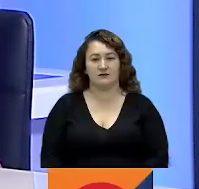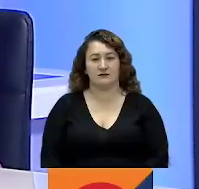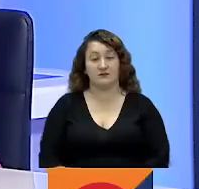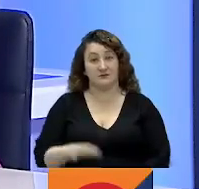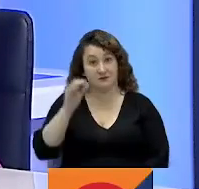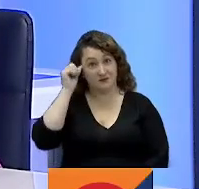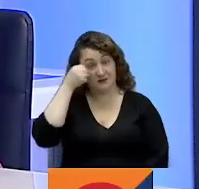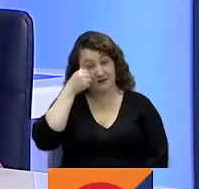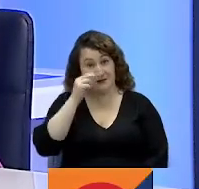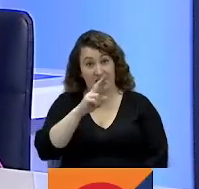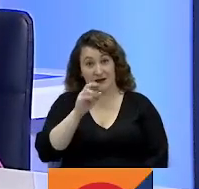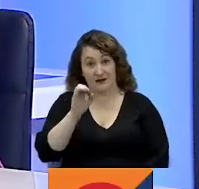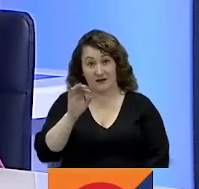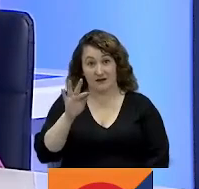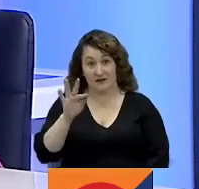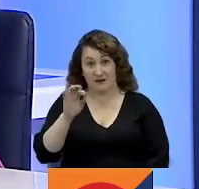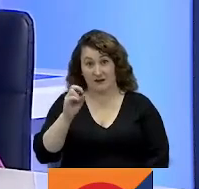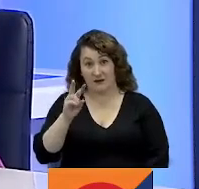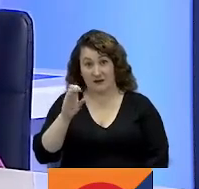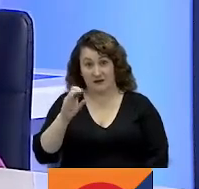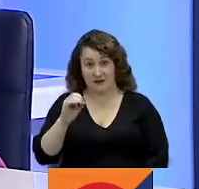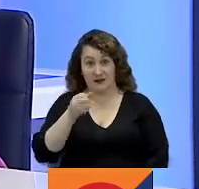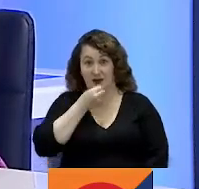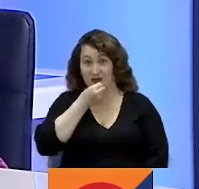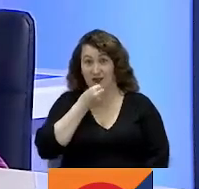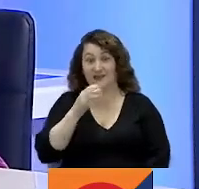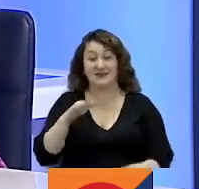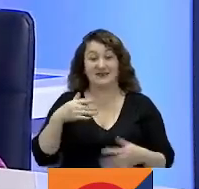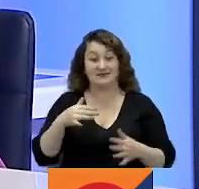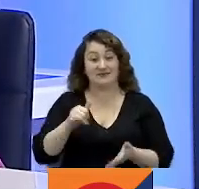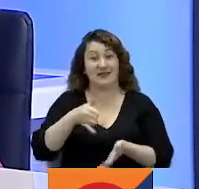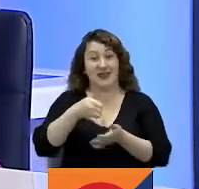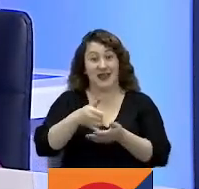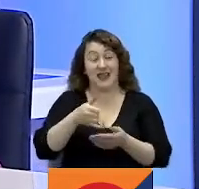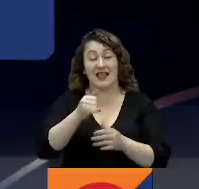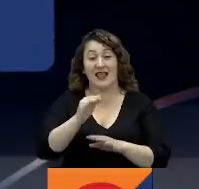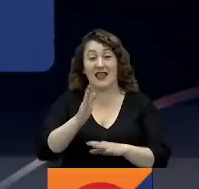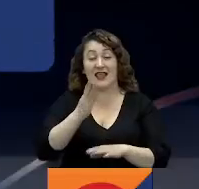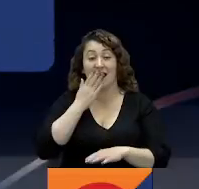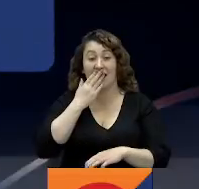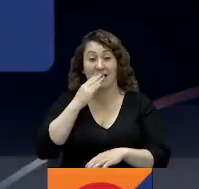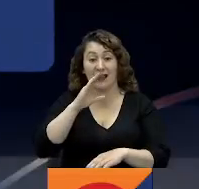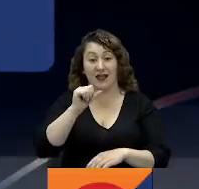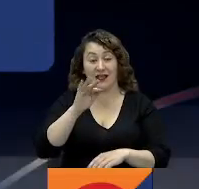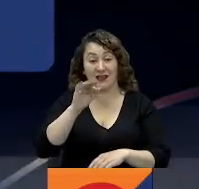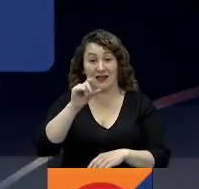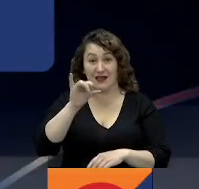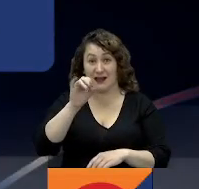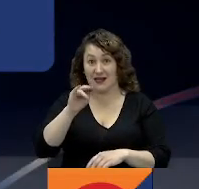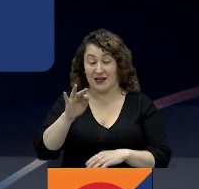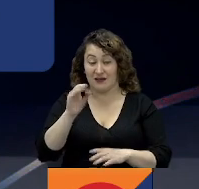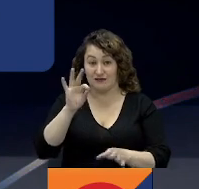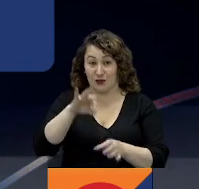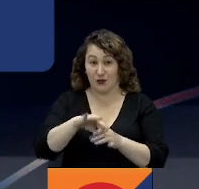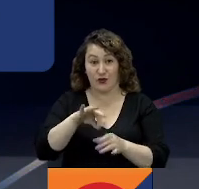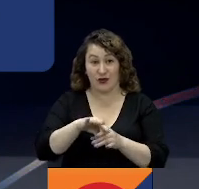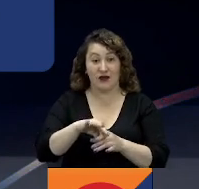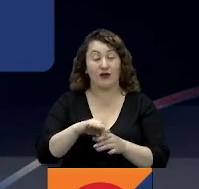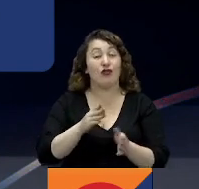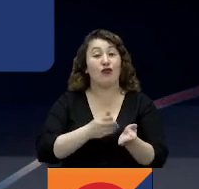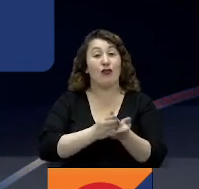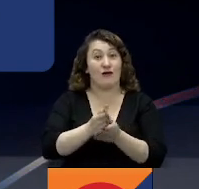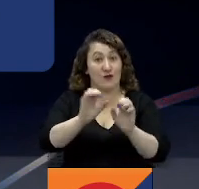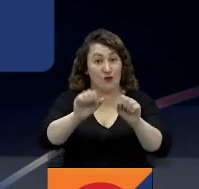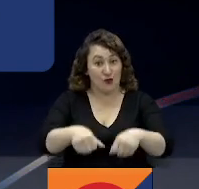Recordemos que RTVC Noticias está nominado a los premios India Catalina. Por eso los invitamos a votar. Aún están